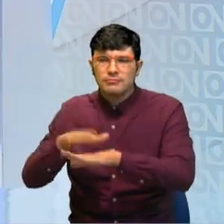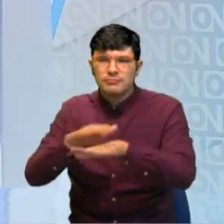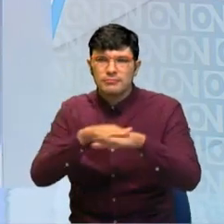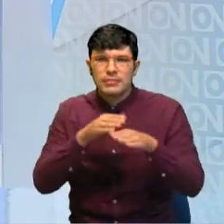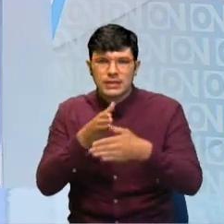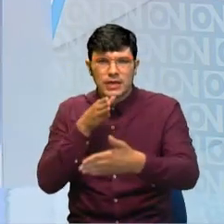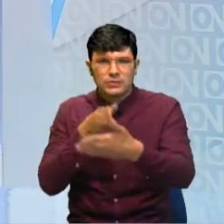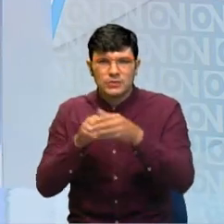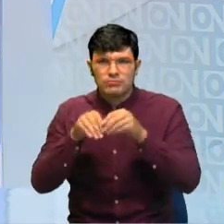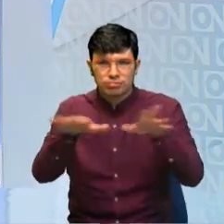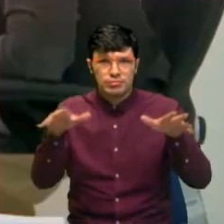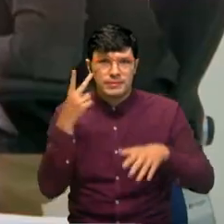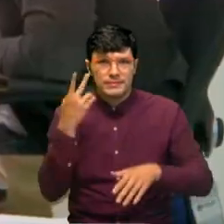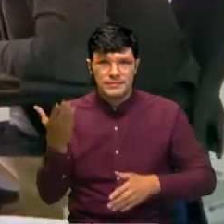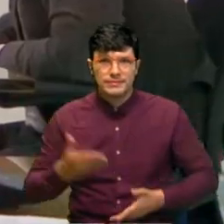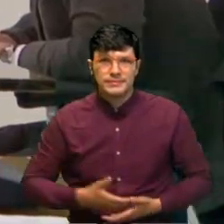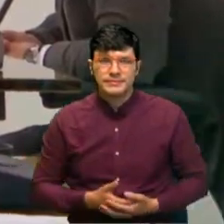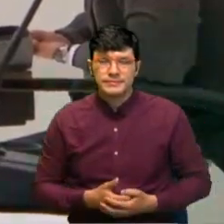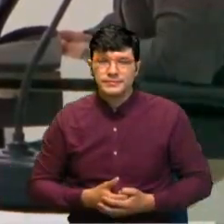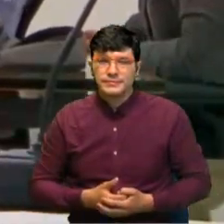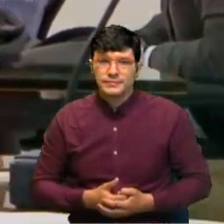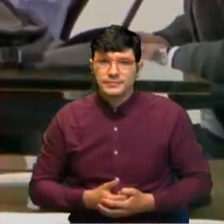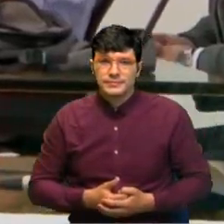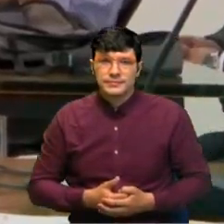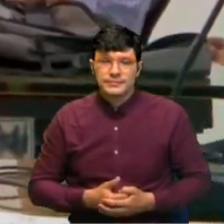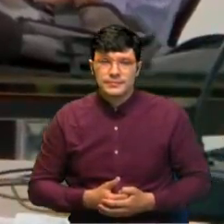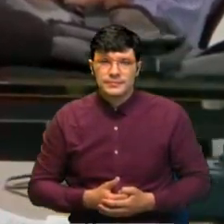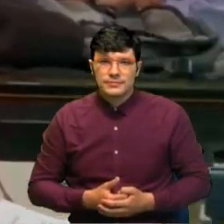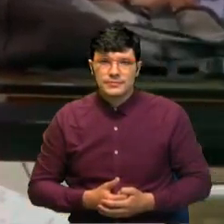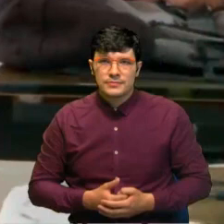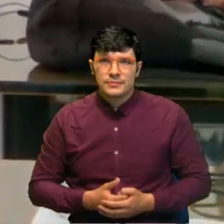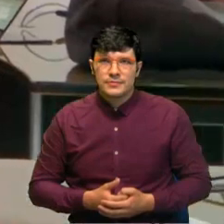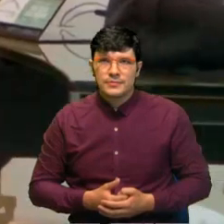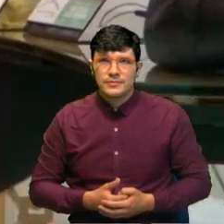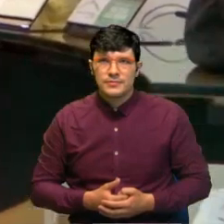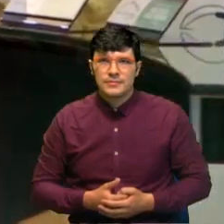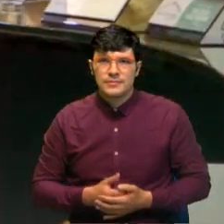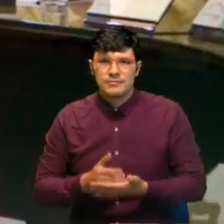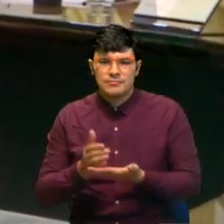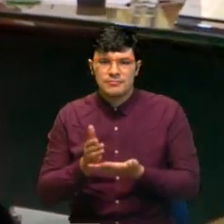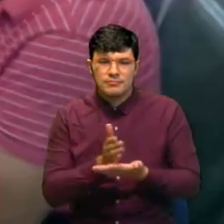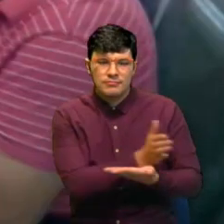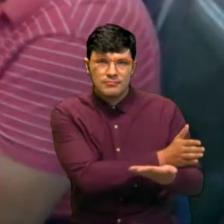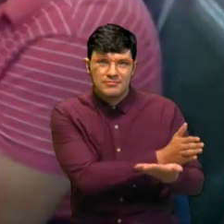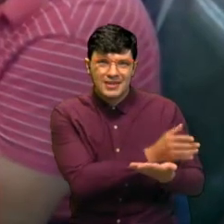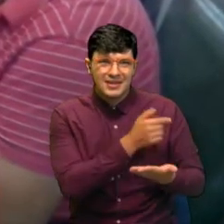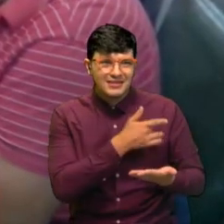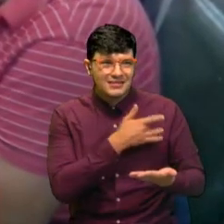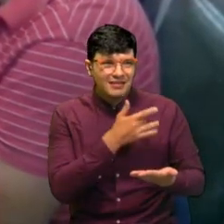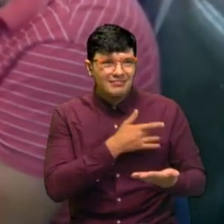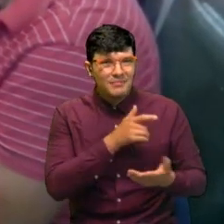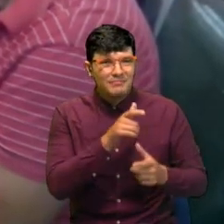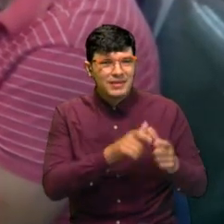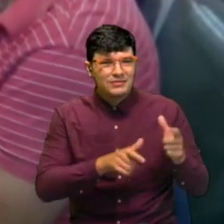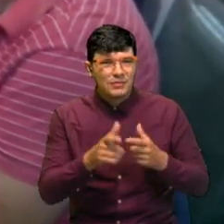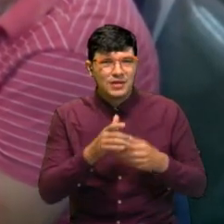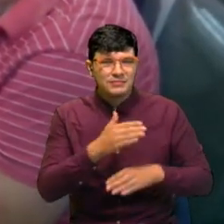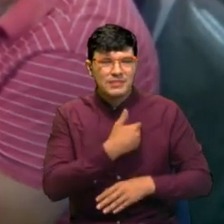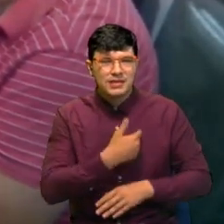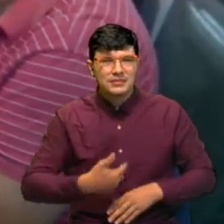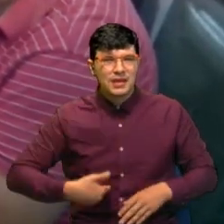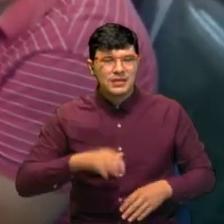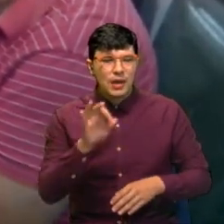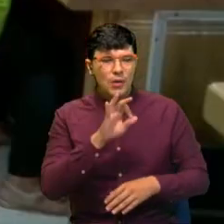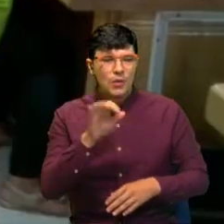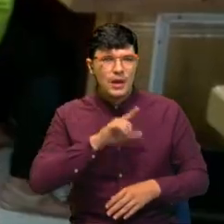capital santandereana como excluidos de la administración municipal se declararon presidentes y